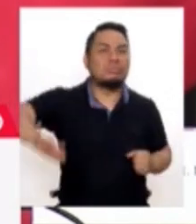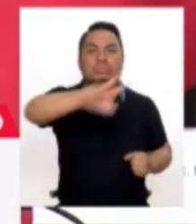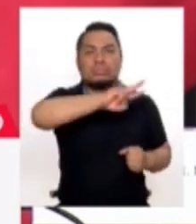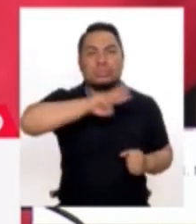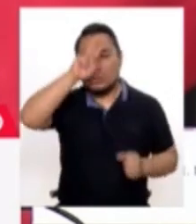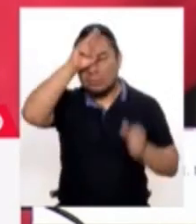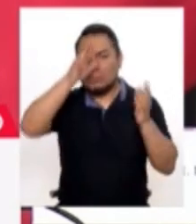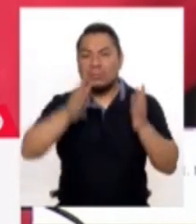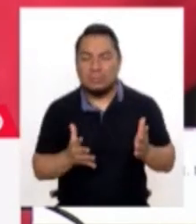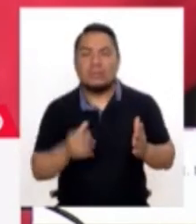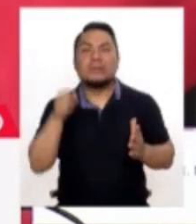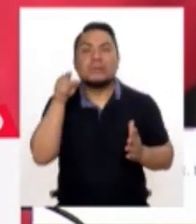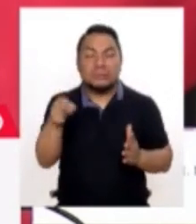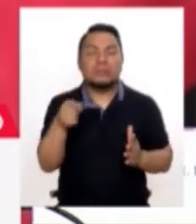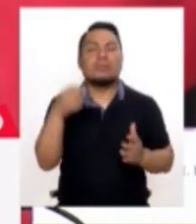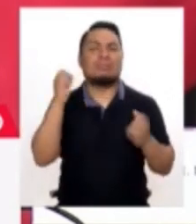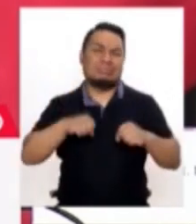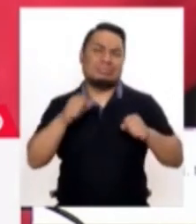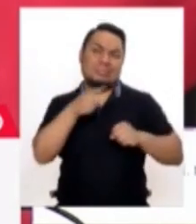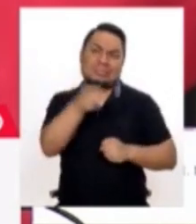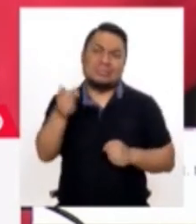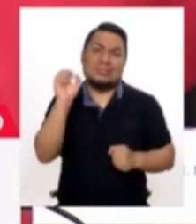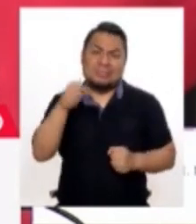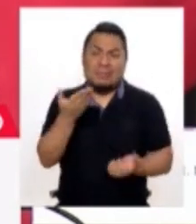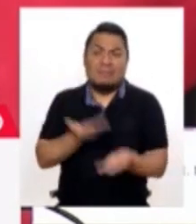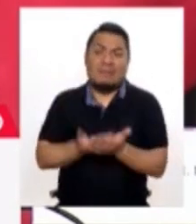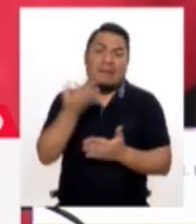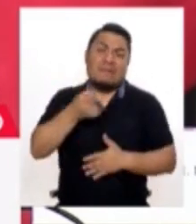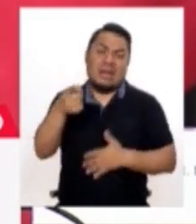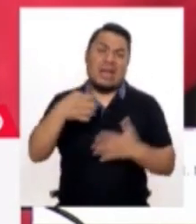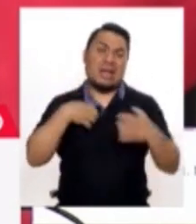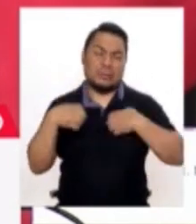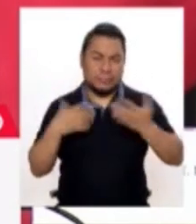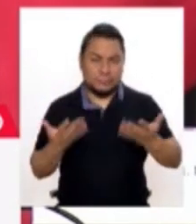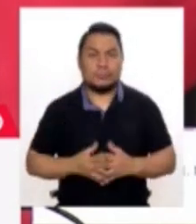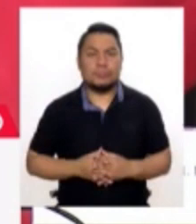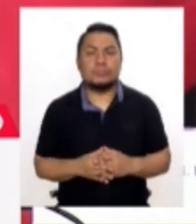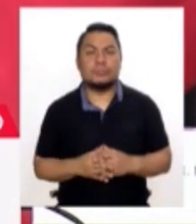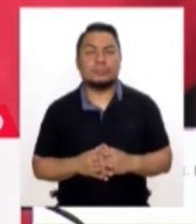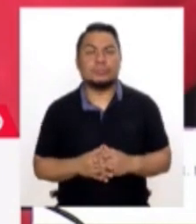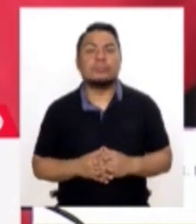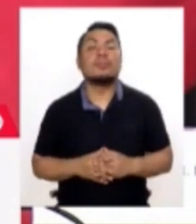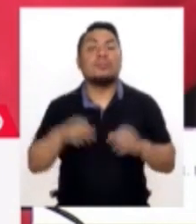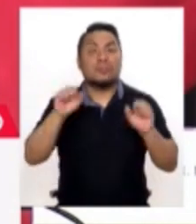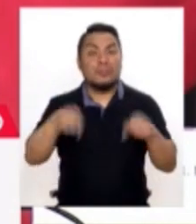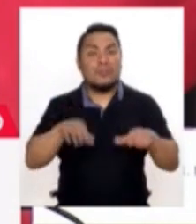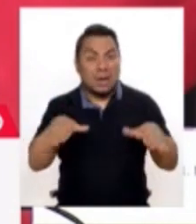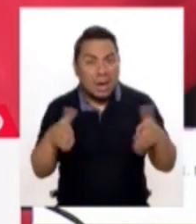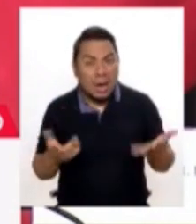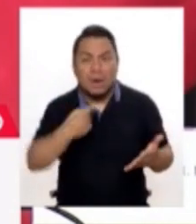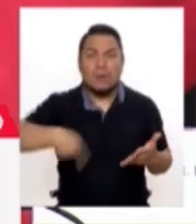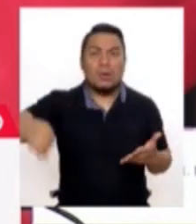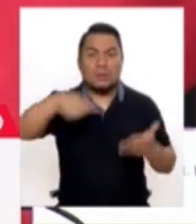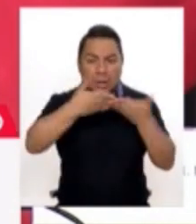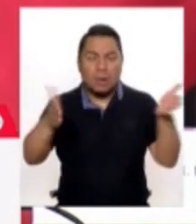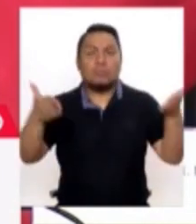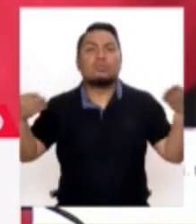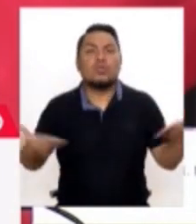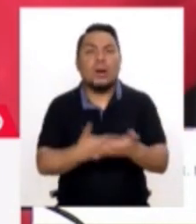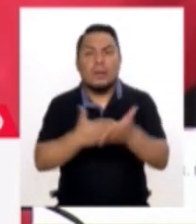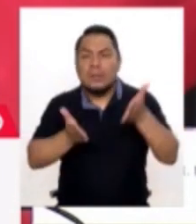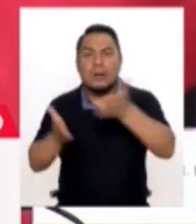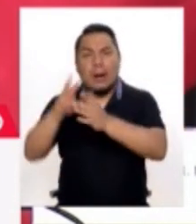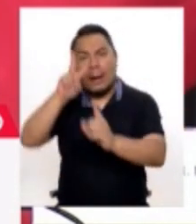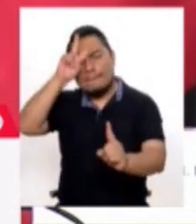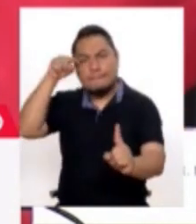hermanos y hermanas que con justa razón están descontentos. Abramos juntos un horizonte nuevo para